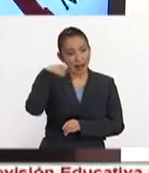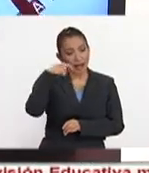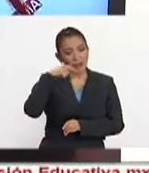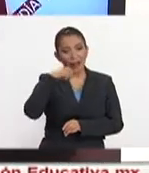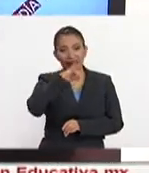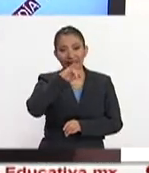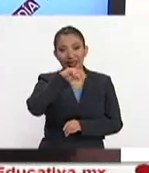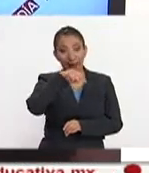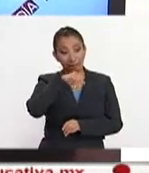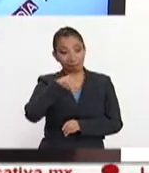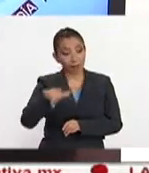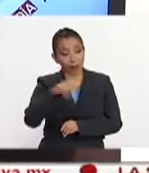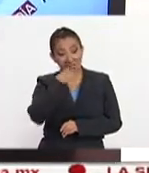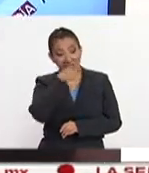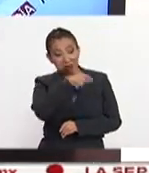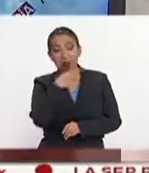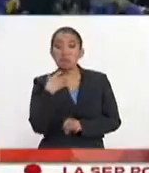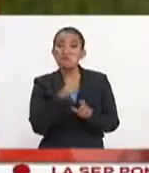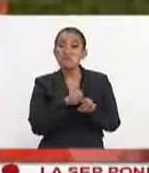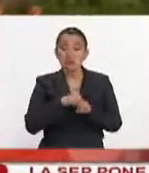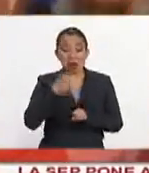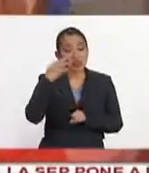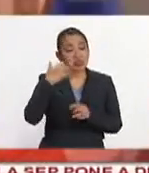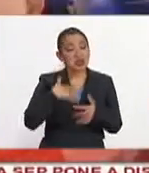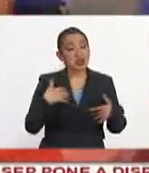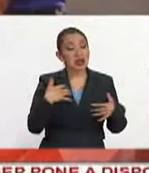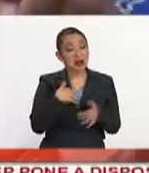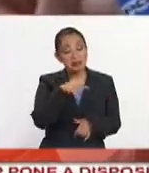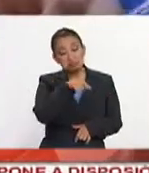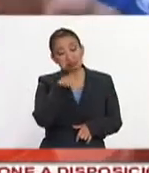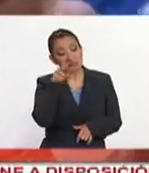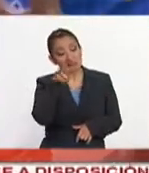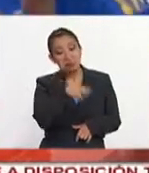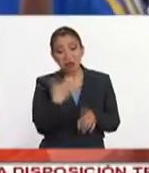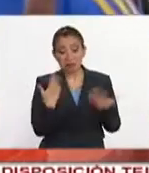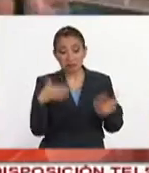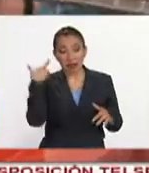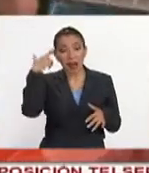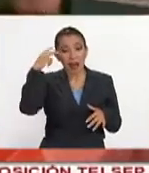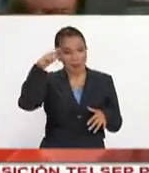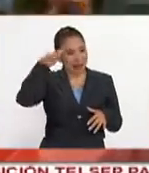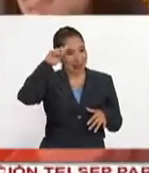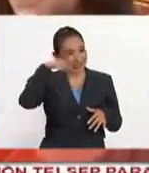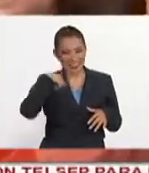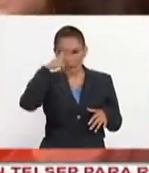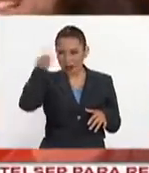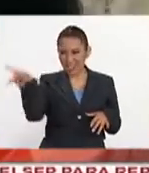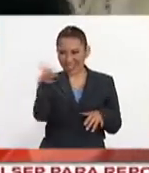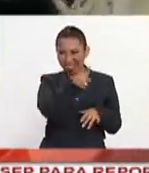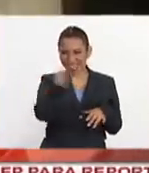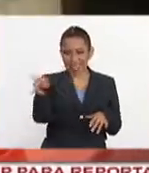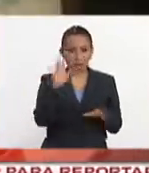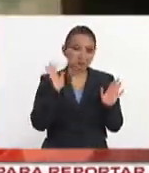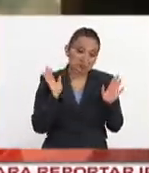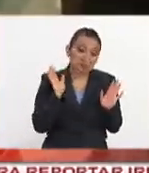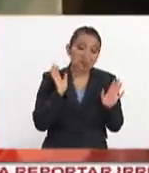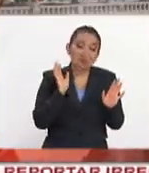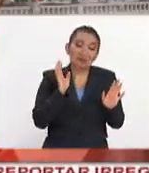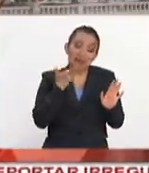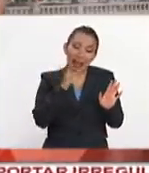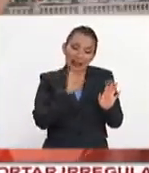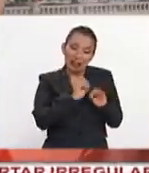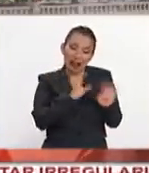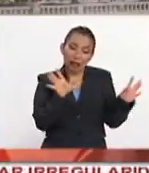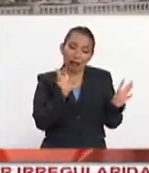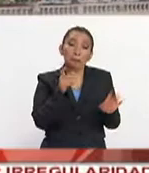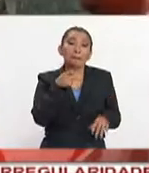Jimmy Lozano, decía que el equipo de Tigres es el equipo, pues el Real Madrid de México. Así que pues eso pues deja en